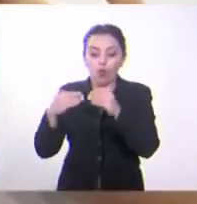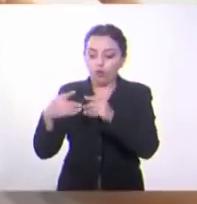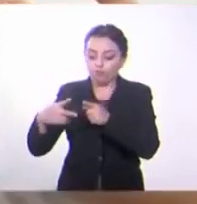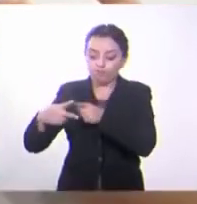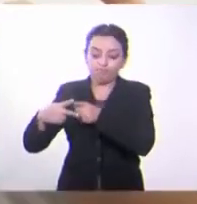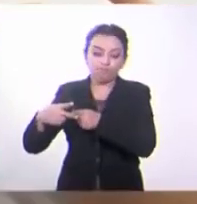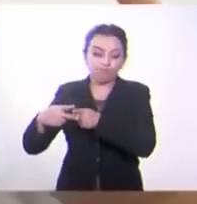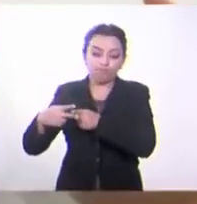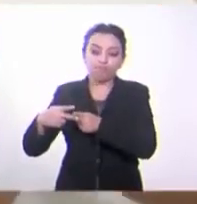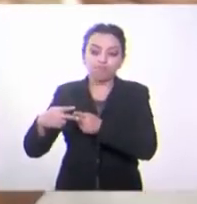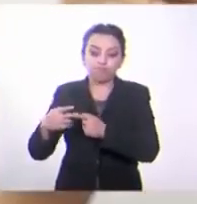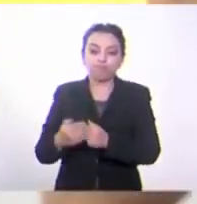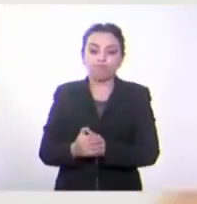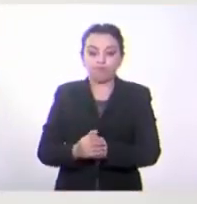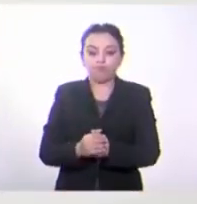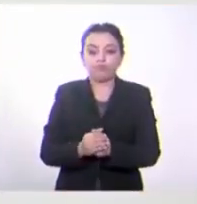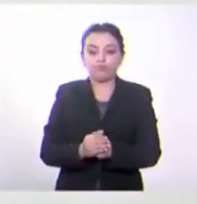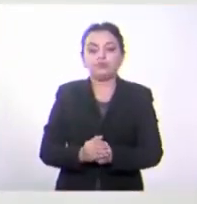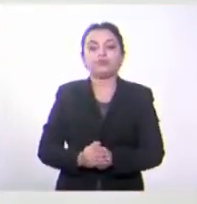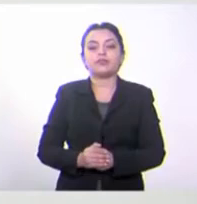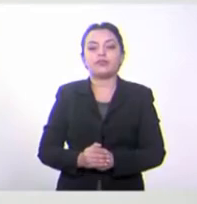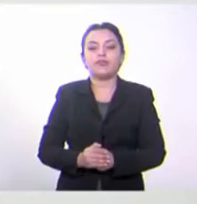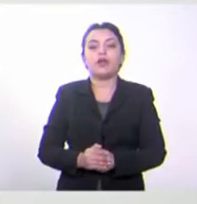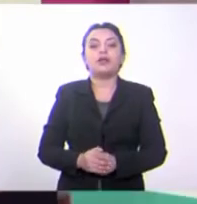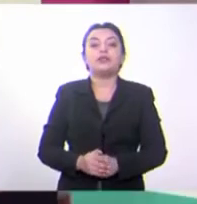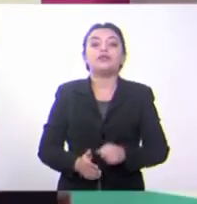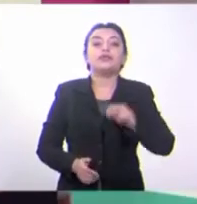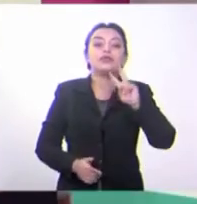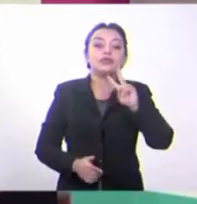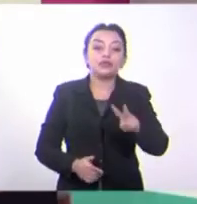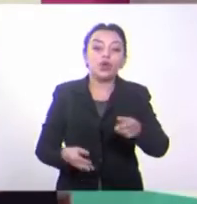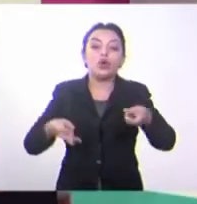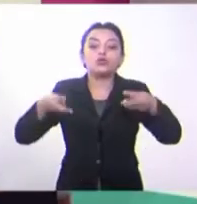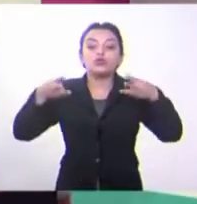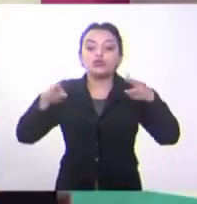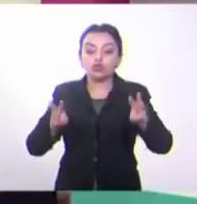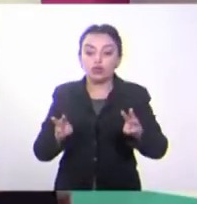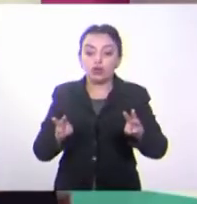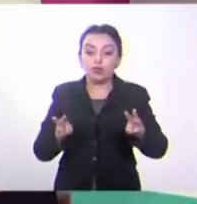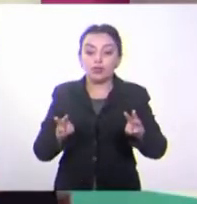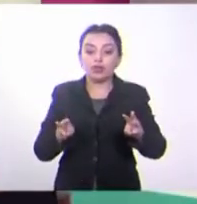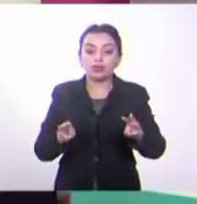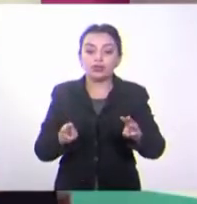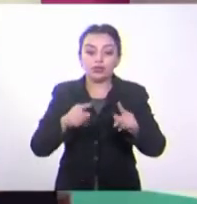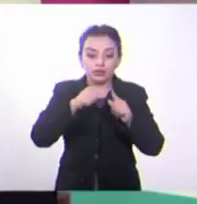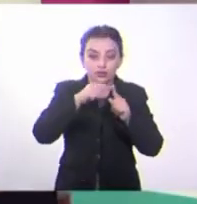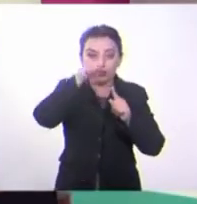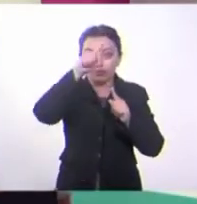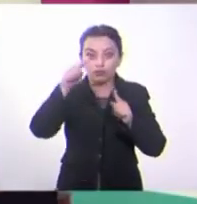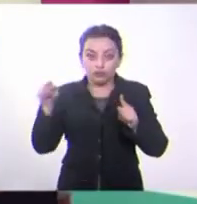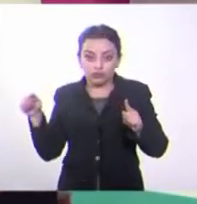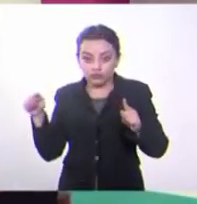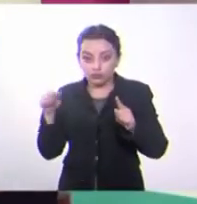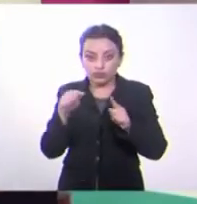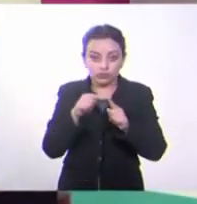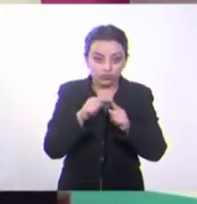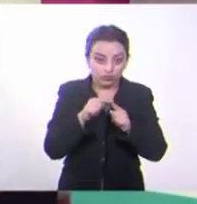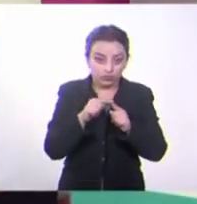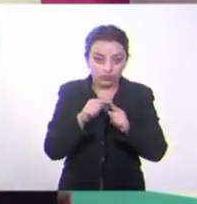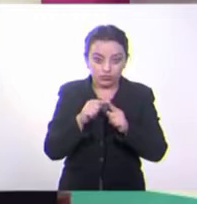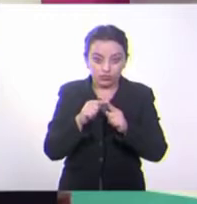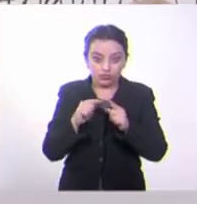Entonces, hemos utilizado dos formas para comprobar que en efecto los ángulos de estos dos triángulos proporcionados